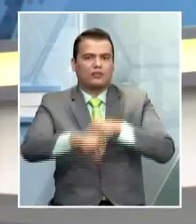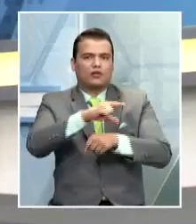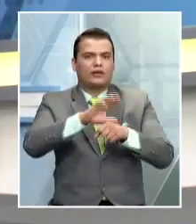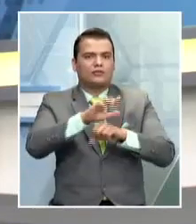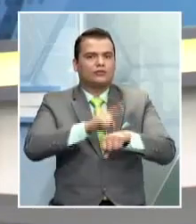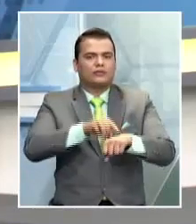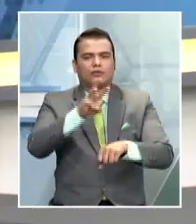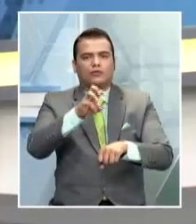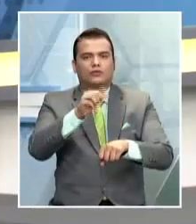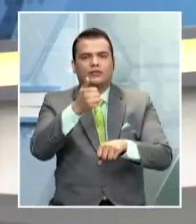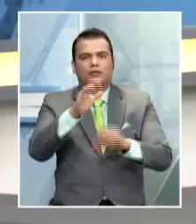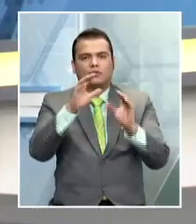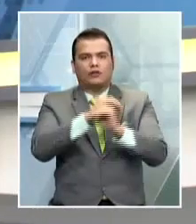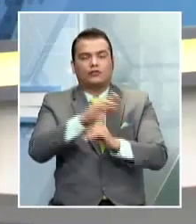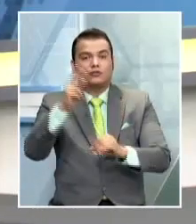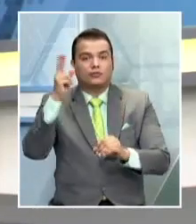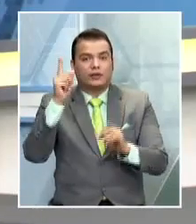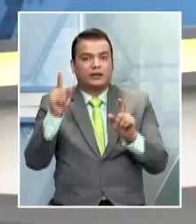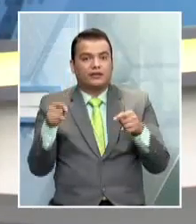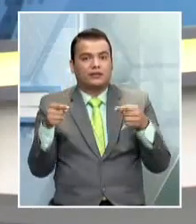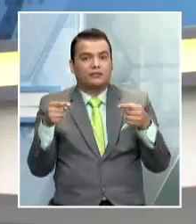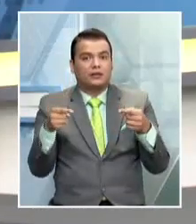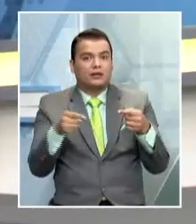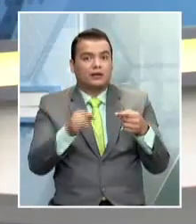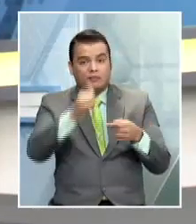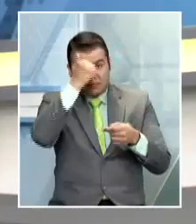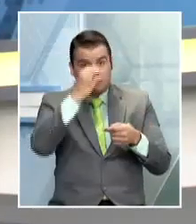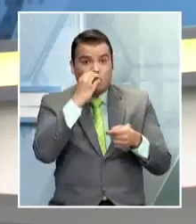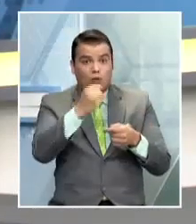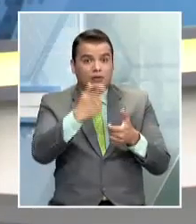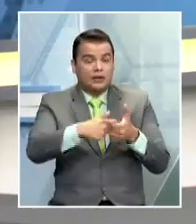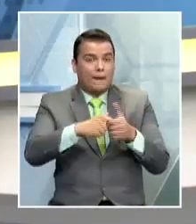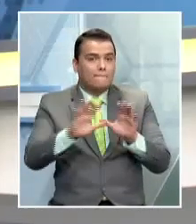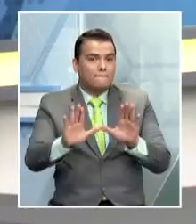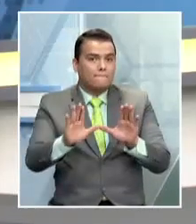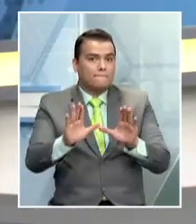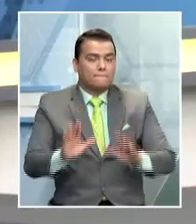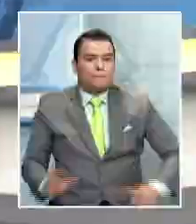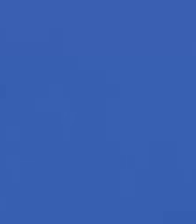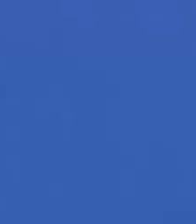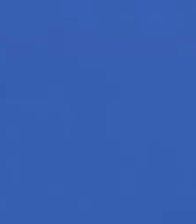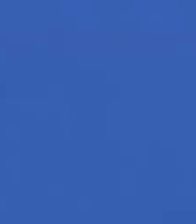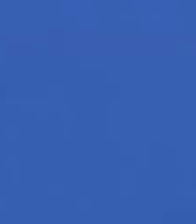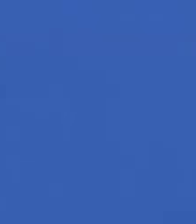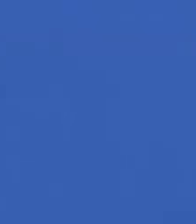10 de la noche, frente a Deportivo Pereira. Tienen duda a su figura, su estelar Palavecino.